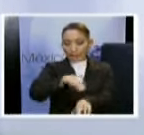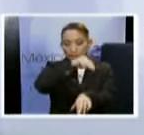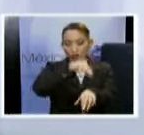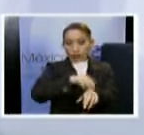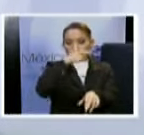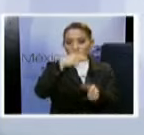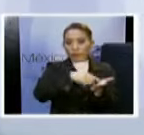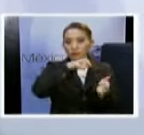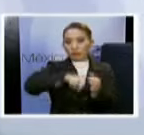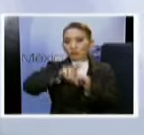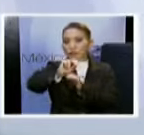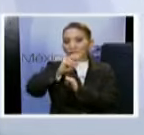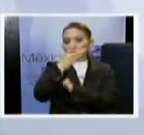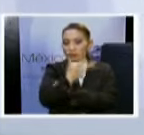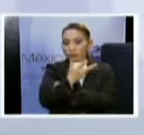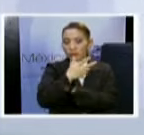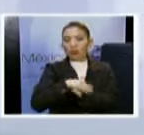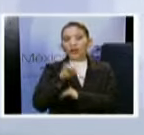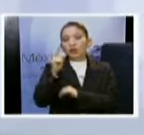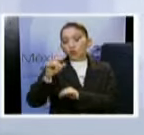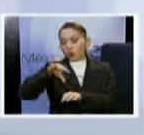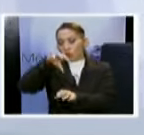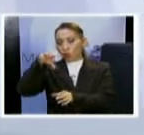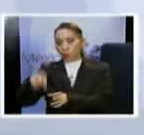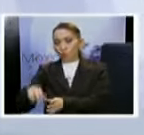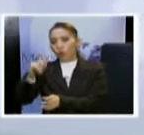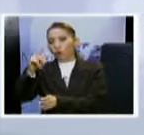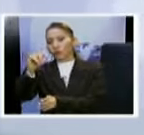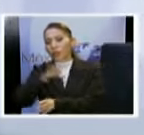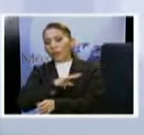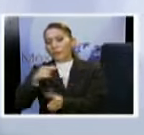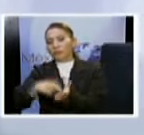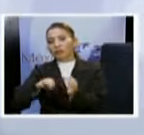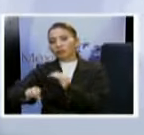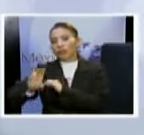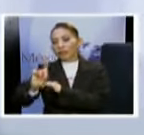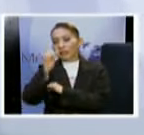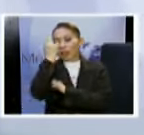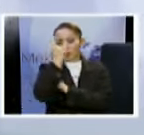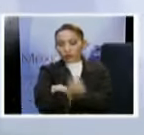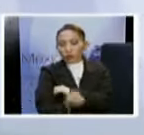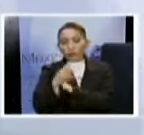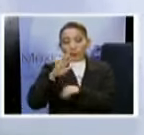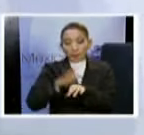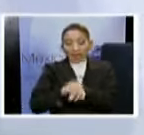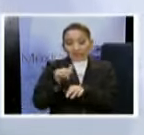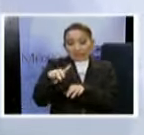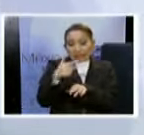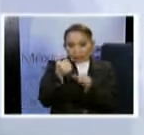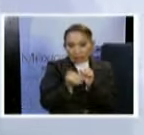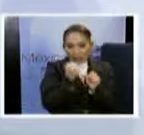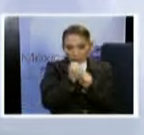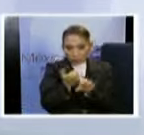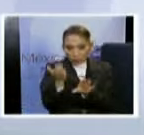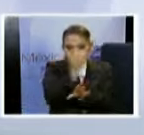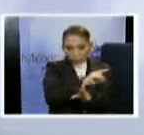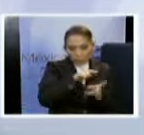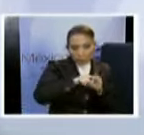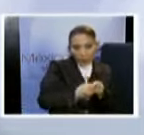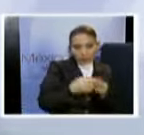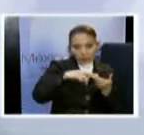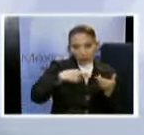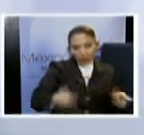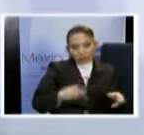en 1888 y un consulado general en 1931, inclusive 13 años antes del inicio de